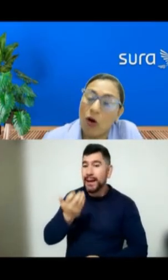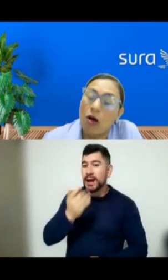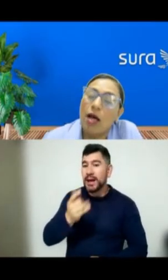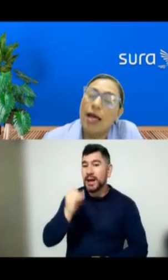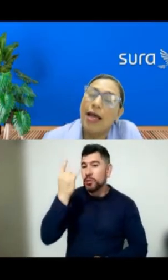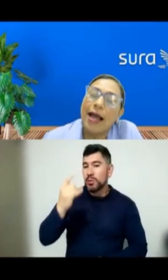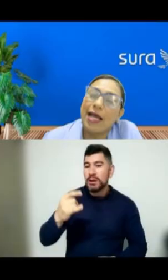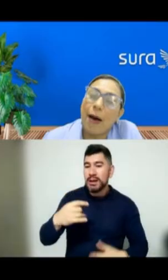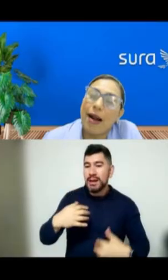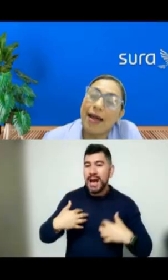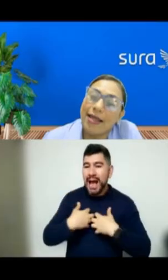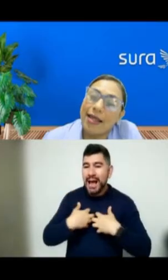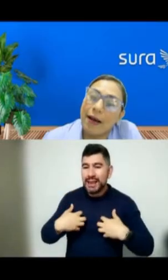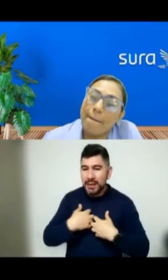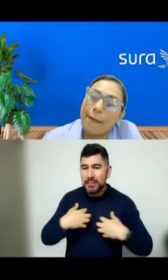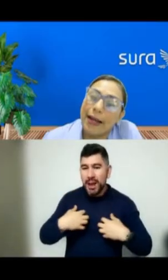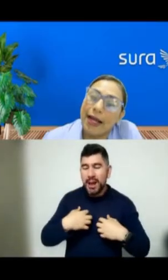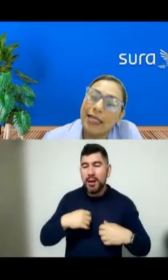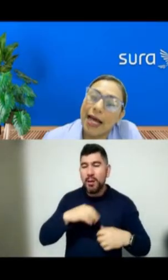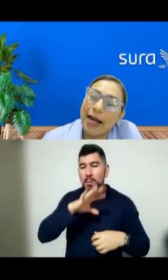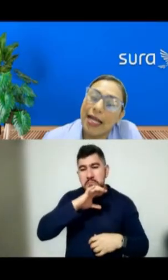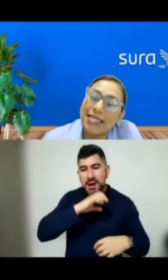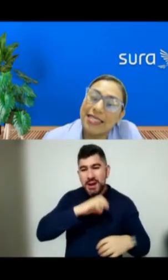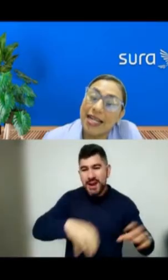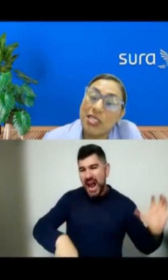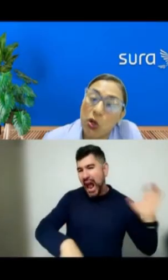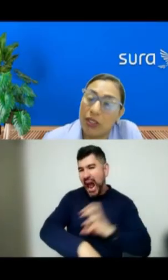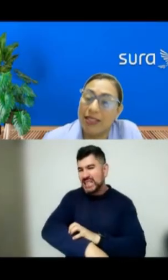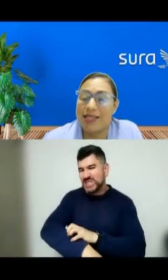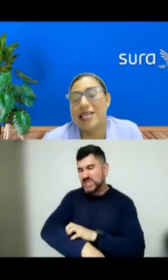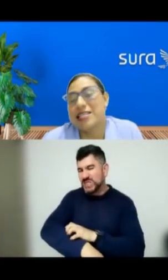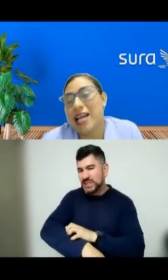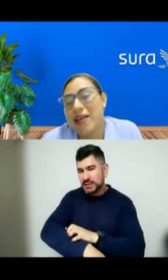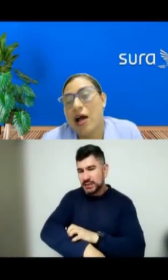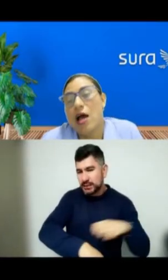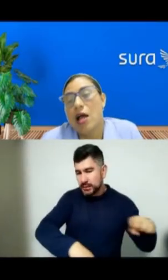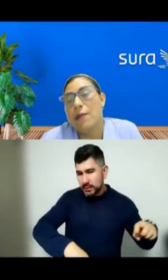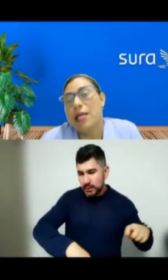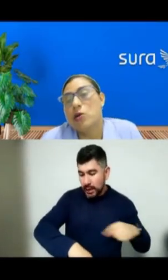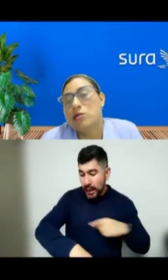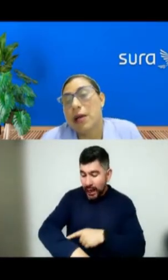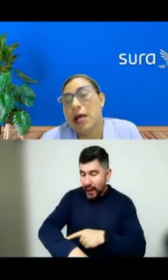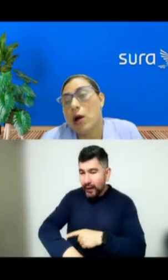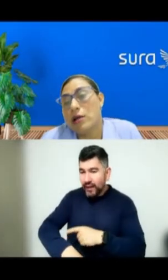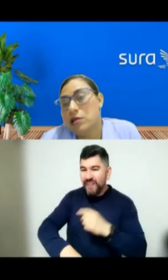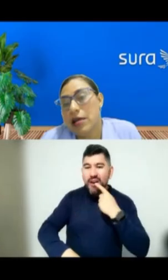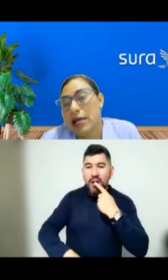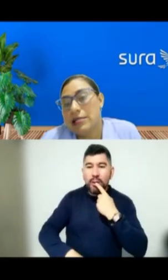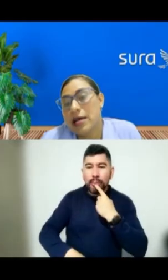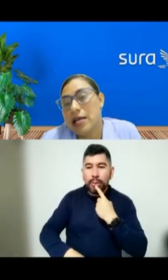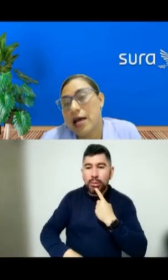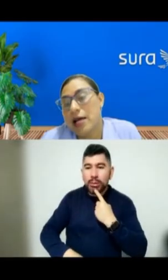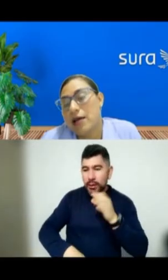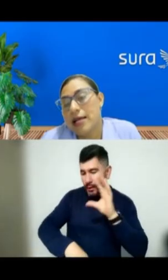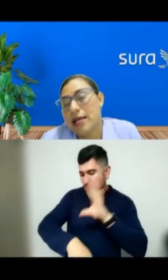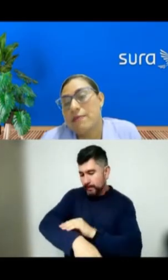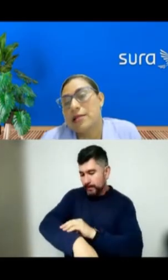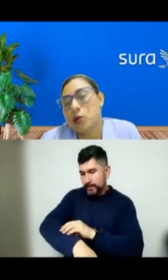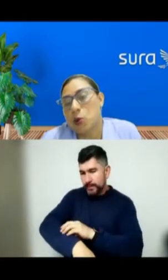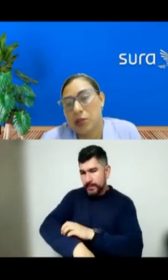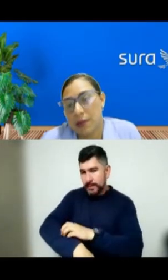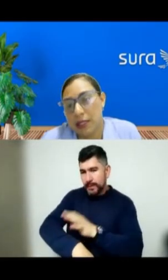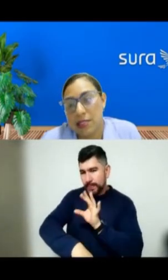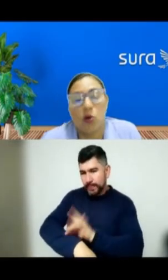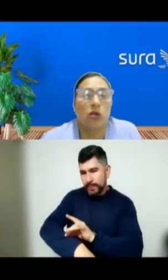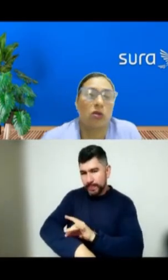animal, un perro, hay que lavar la herida para quitar esa secreción, es decir, esa saliva que me dejó ese perro allí en esa herida, y